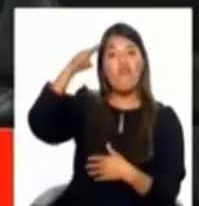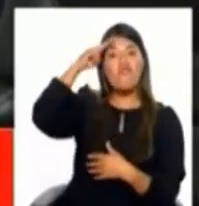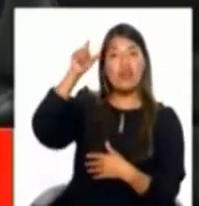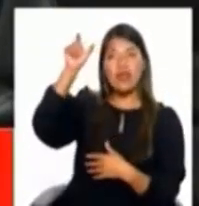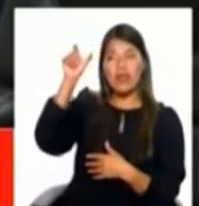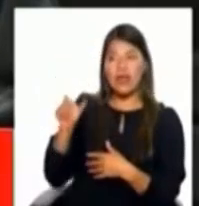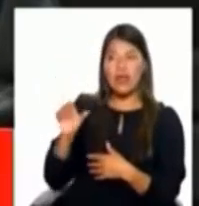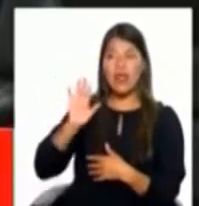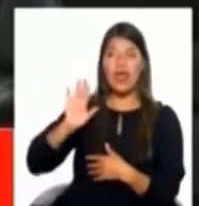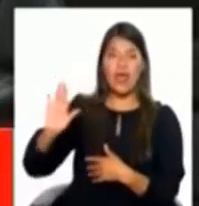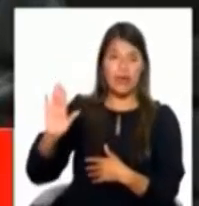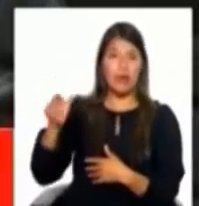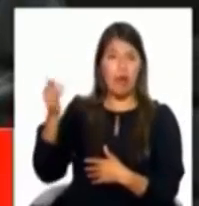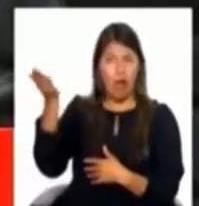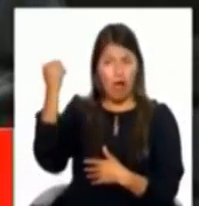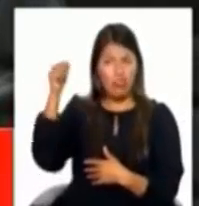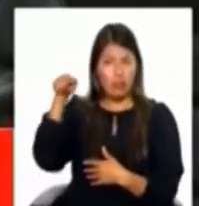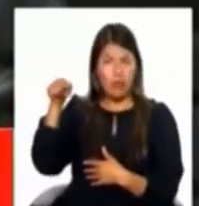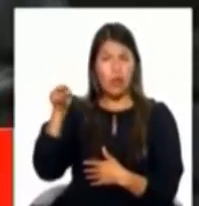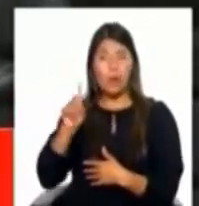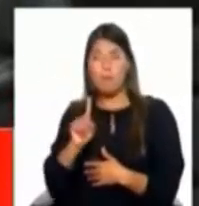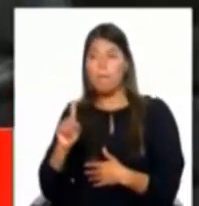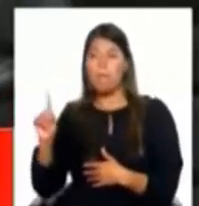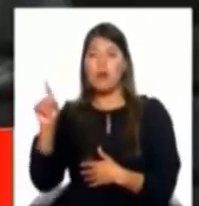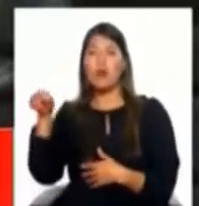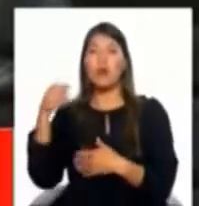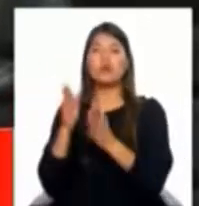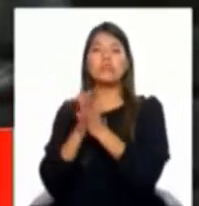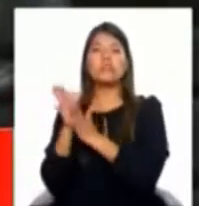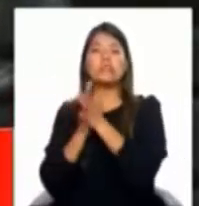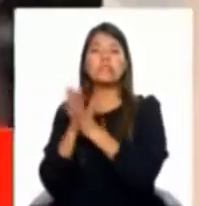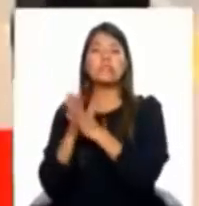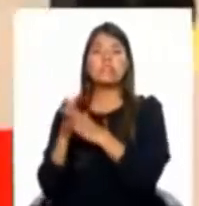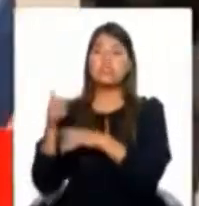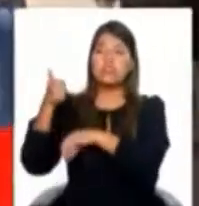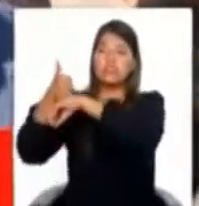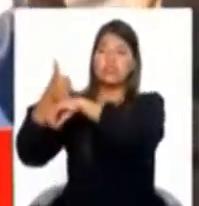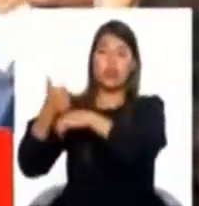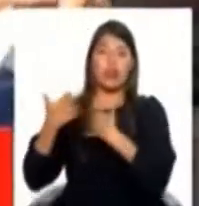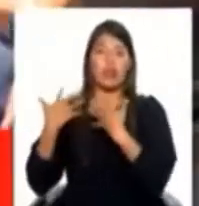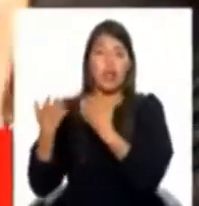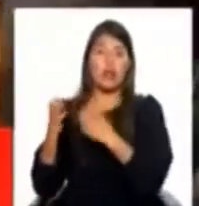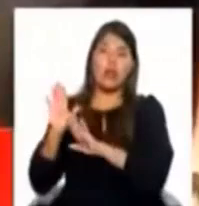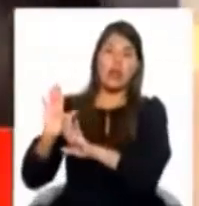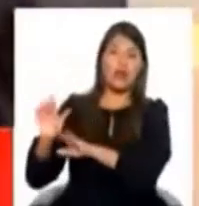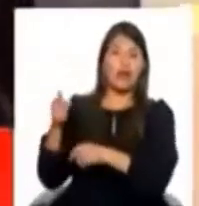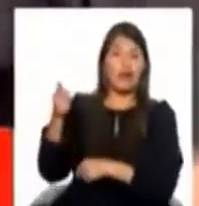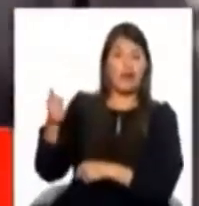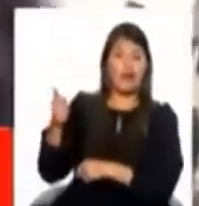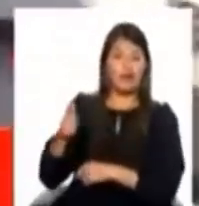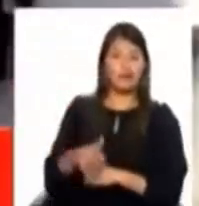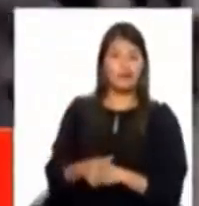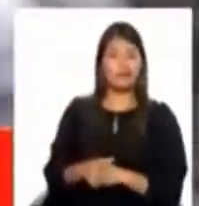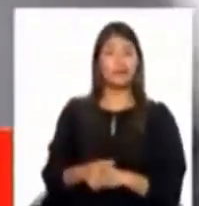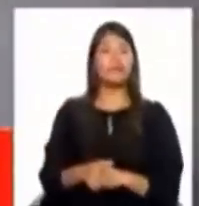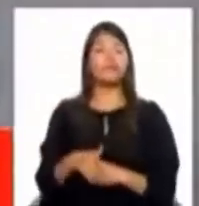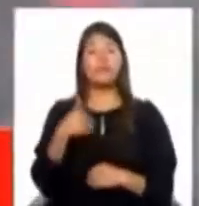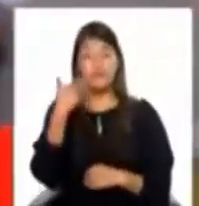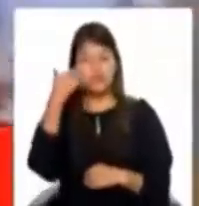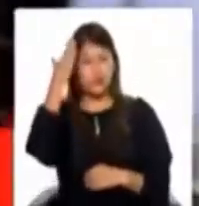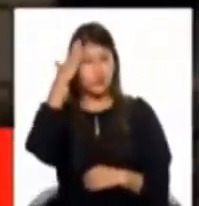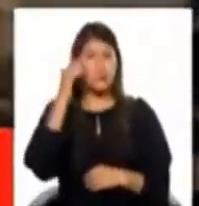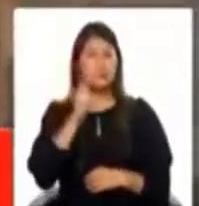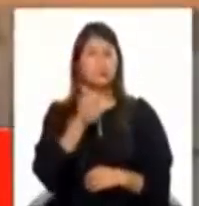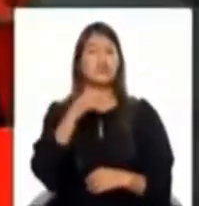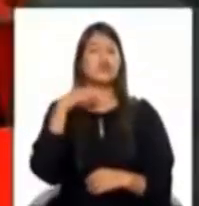coordinadora que había sucumbido el apetito del poder. Dijo que Barreto sabía de su cambio desde el 10 de